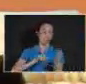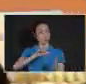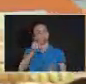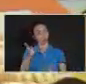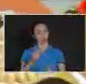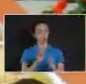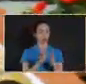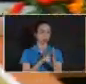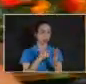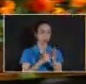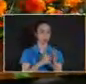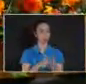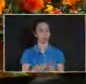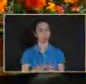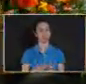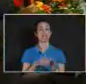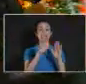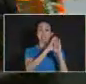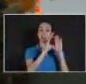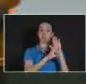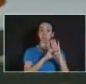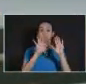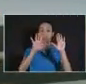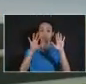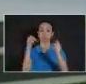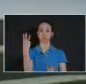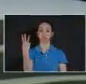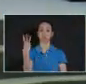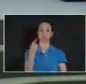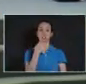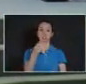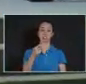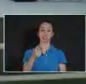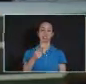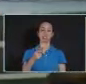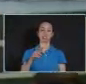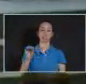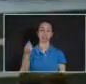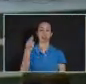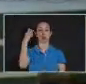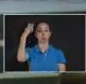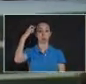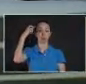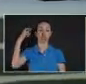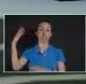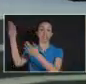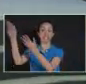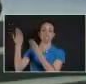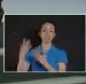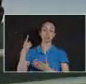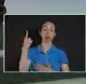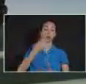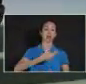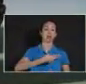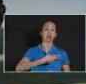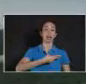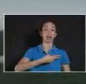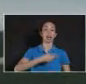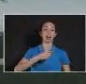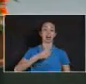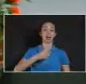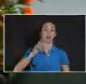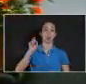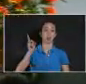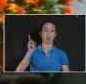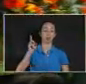Resulta que en el capítulo 13 aparece un profeta que recibe una orden de parte de Dios de ir a